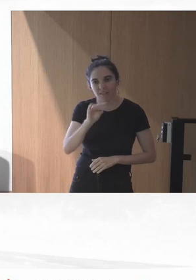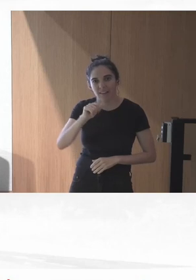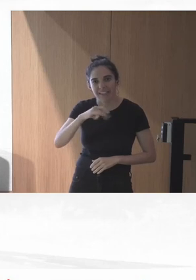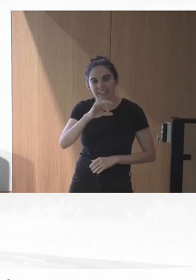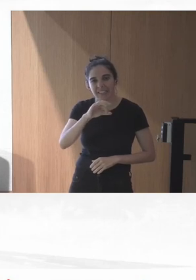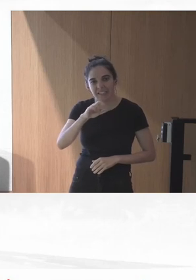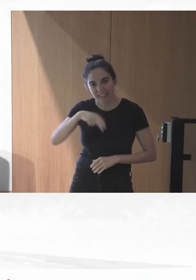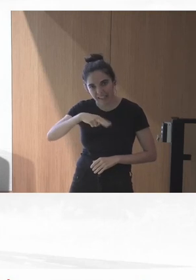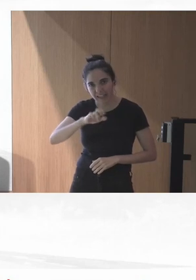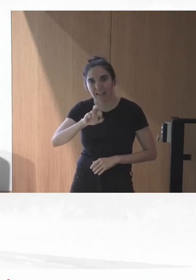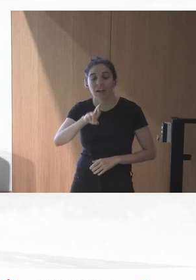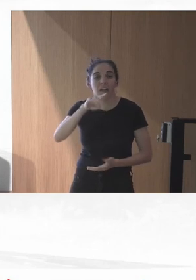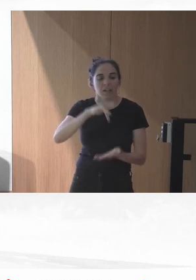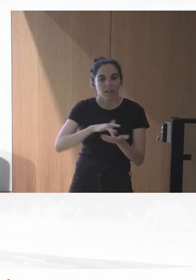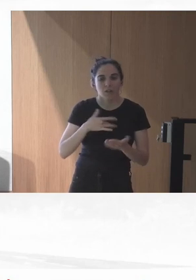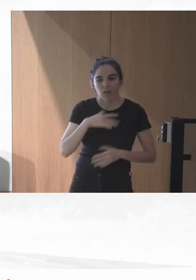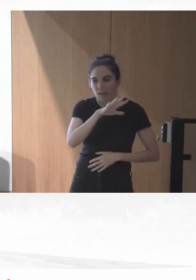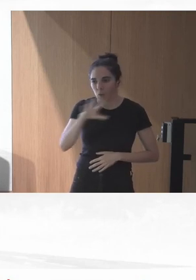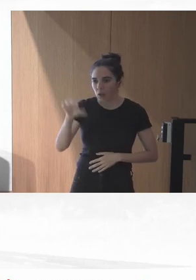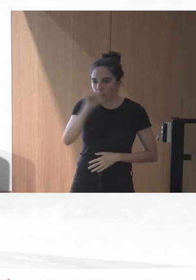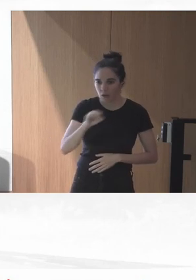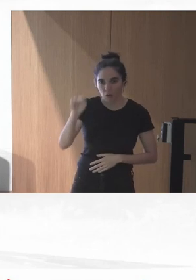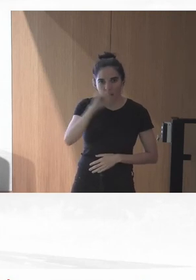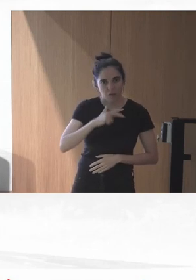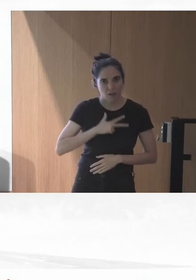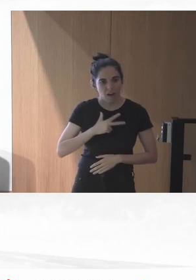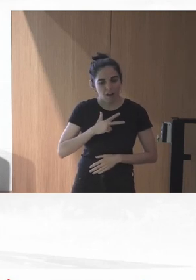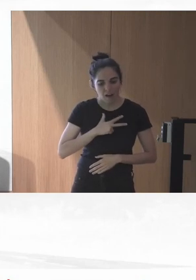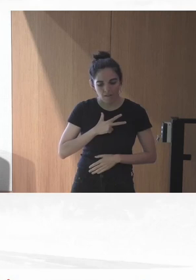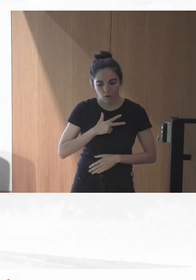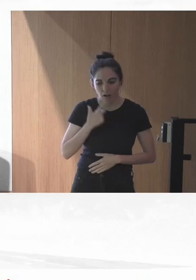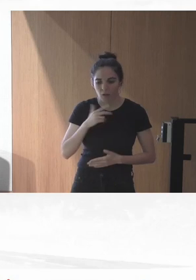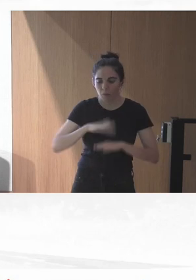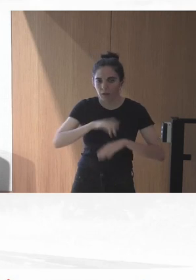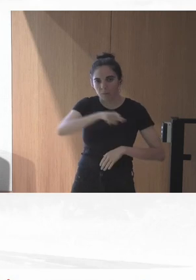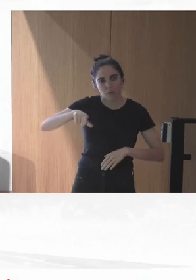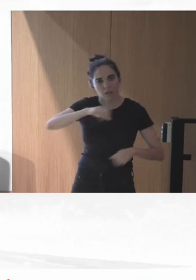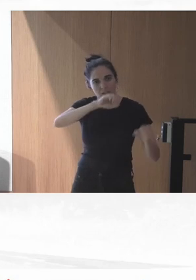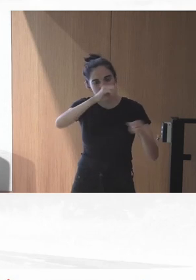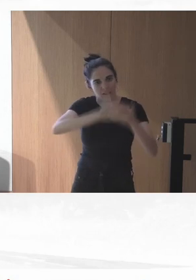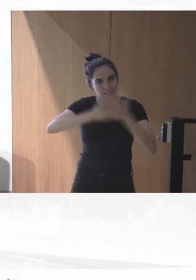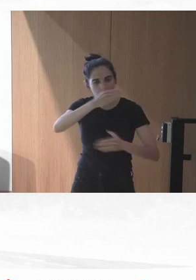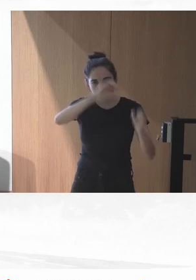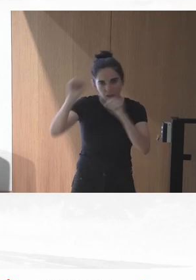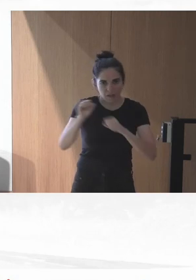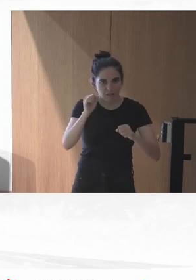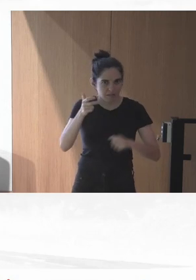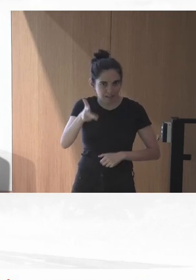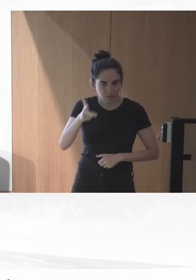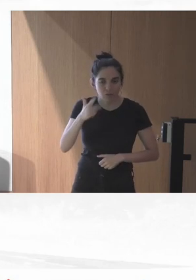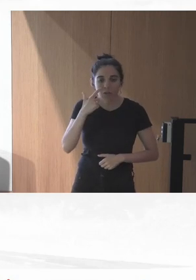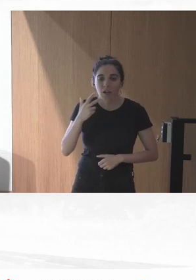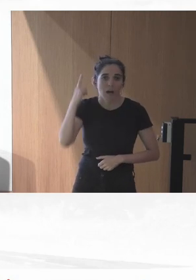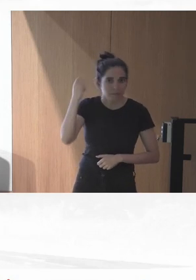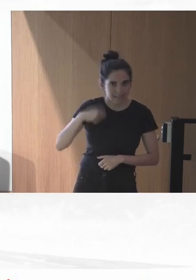45 años como abogado por los derechos de los discapacitados. Él ha estado en litigios